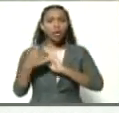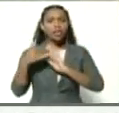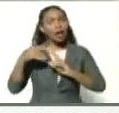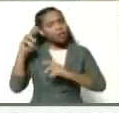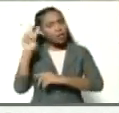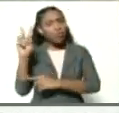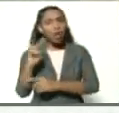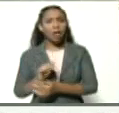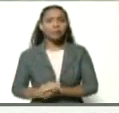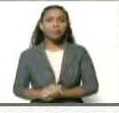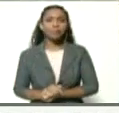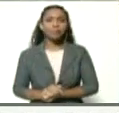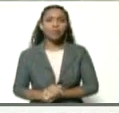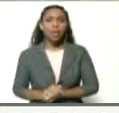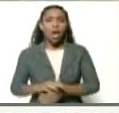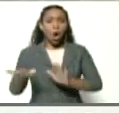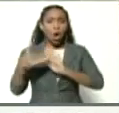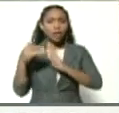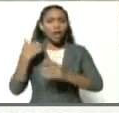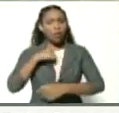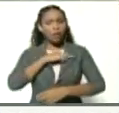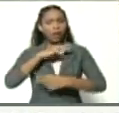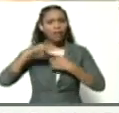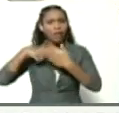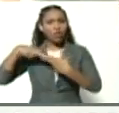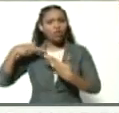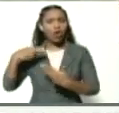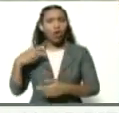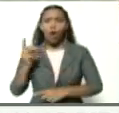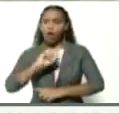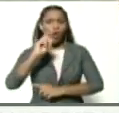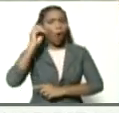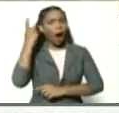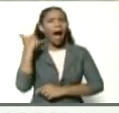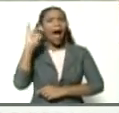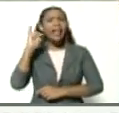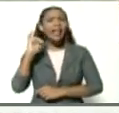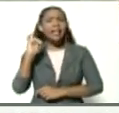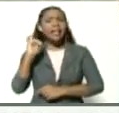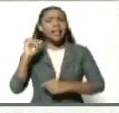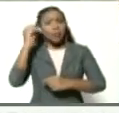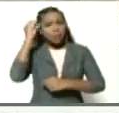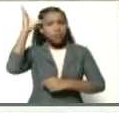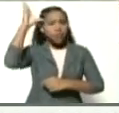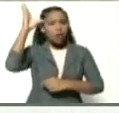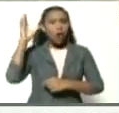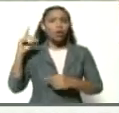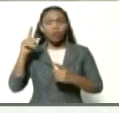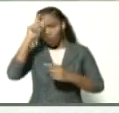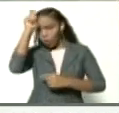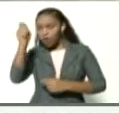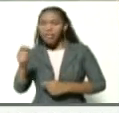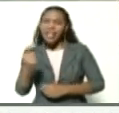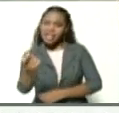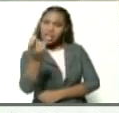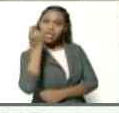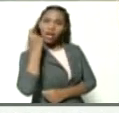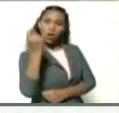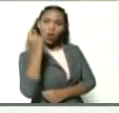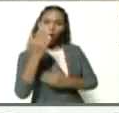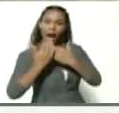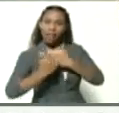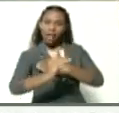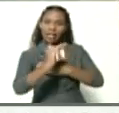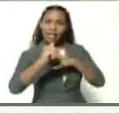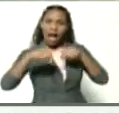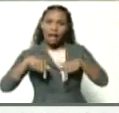Venezuela, contra nuestra revolución. No son capaces bajo ningún aspecto de reconocer ningún